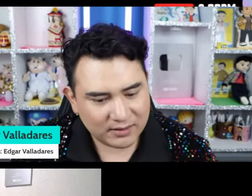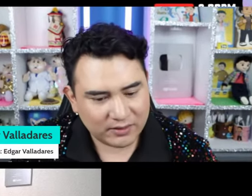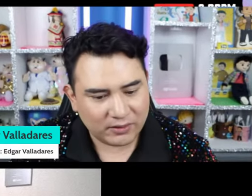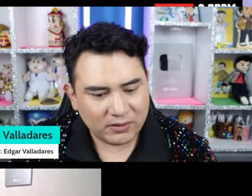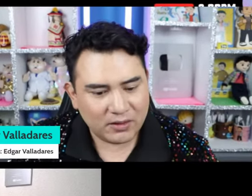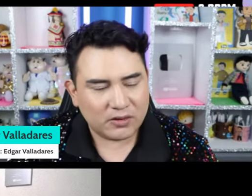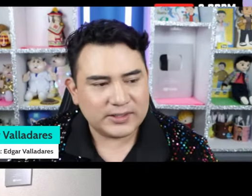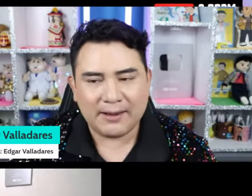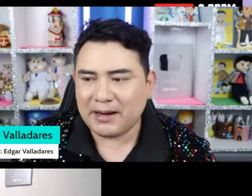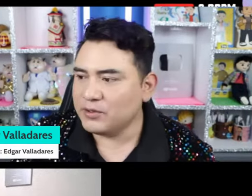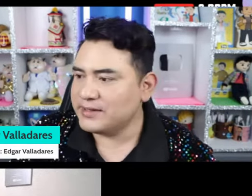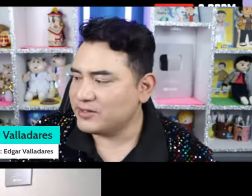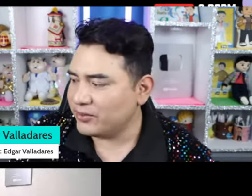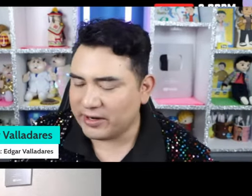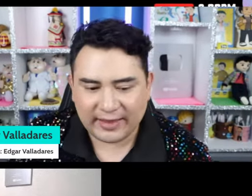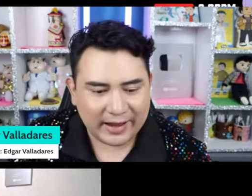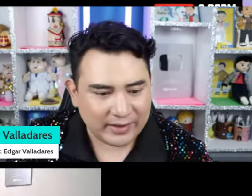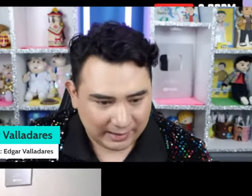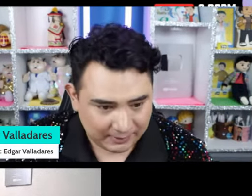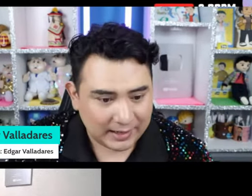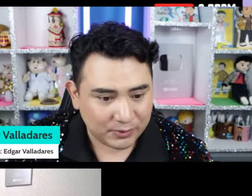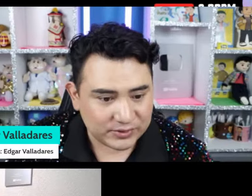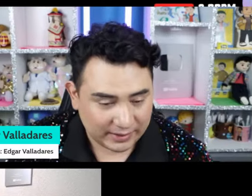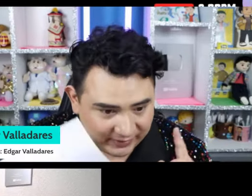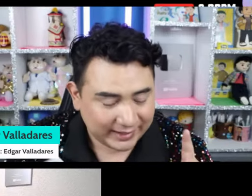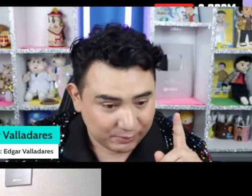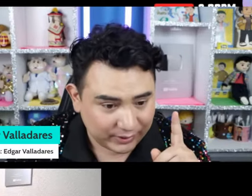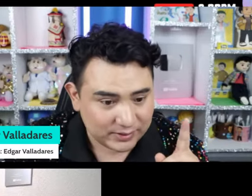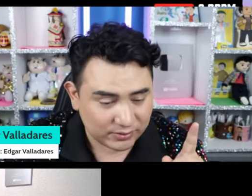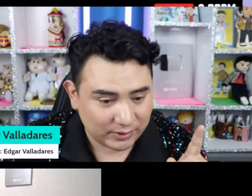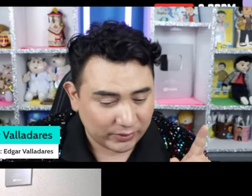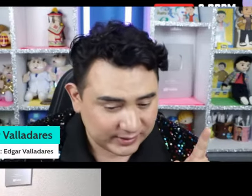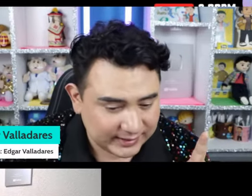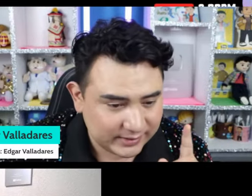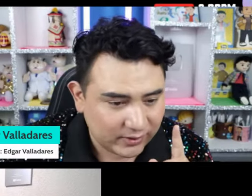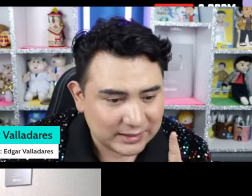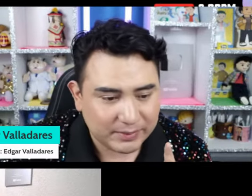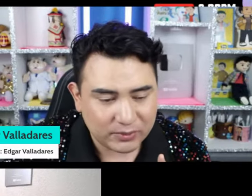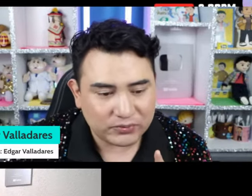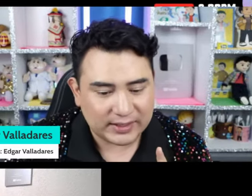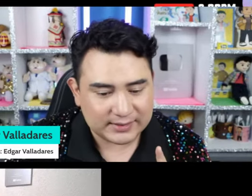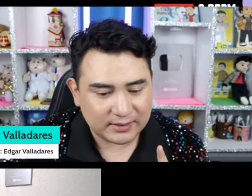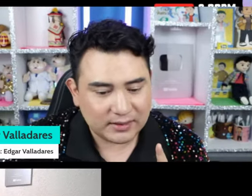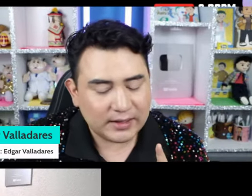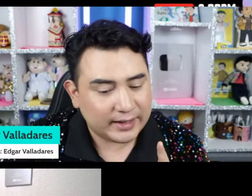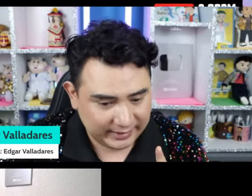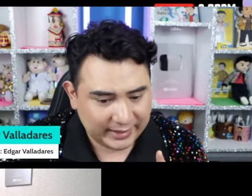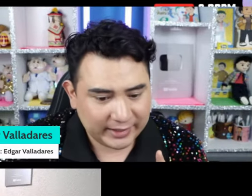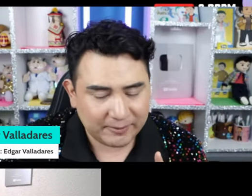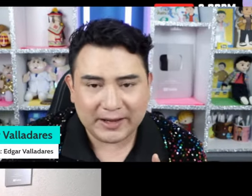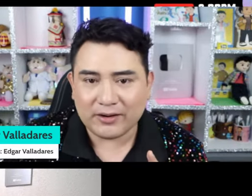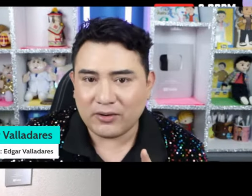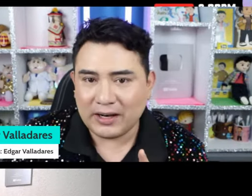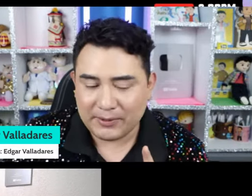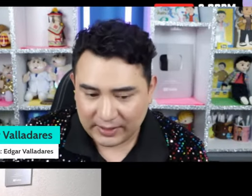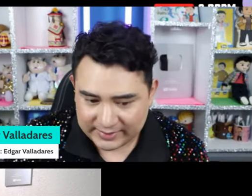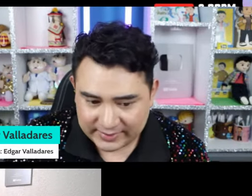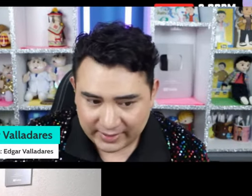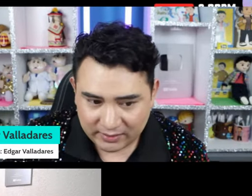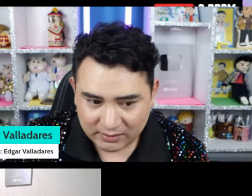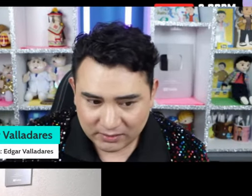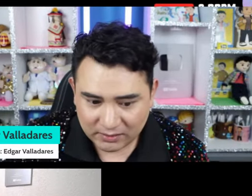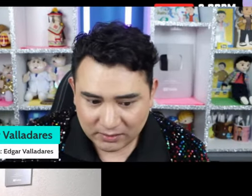no o sea hablamos de sororidad hablamos de fíjate porque cuando se les hicieron las preguntas que tienen que ver con la